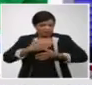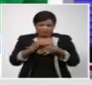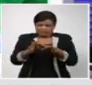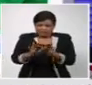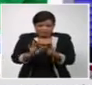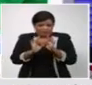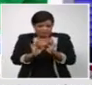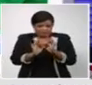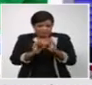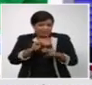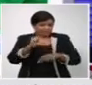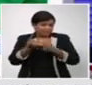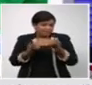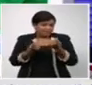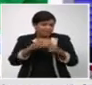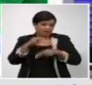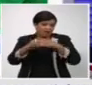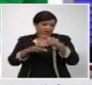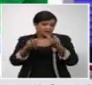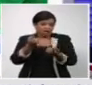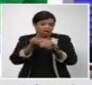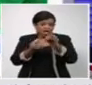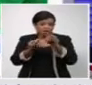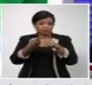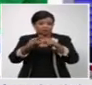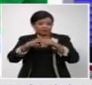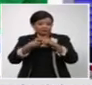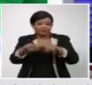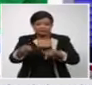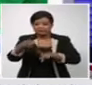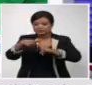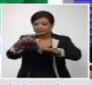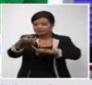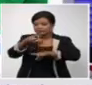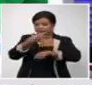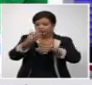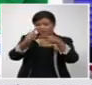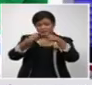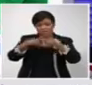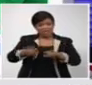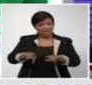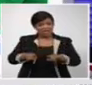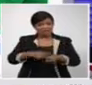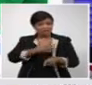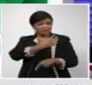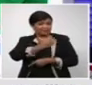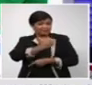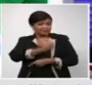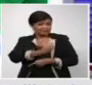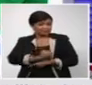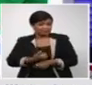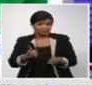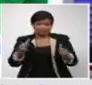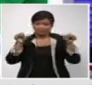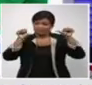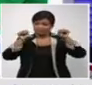hacer algunos ajustes en los tratamientos, pero lamentablemente un cuadro de fibrilación